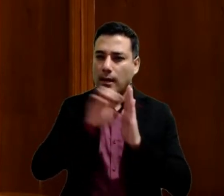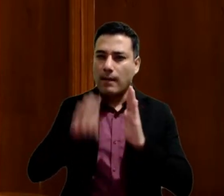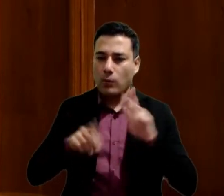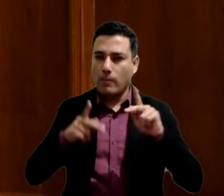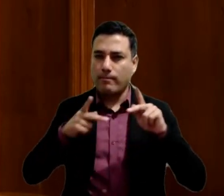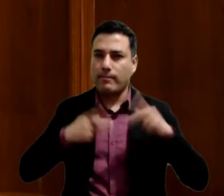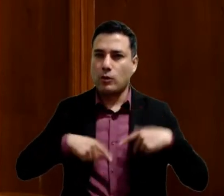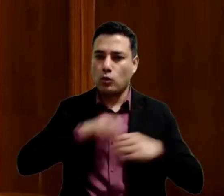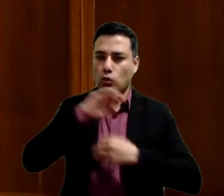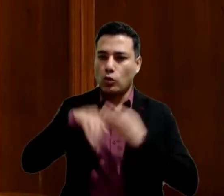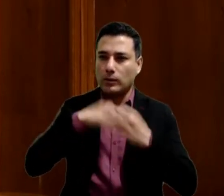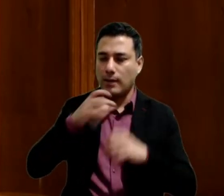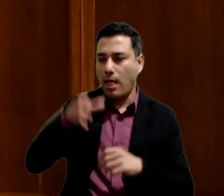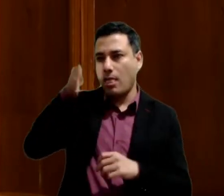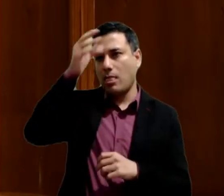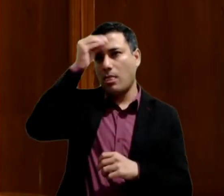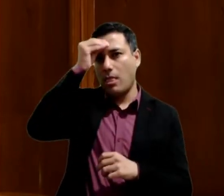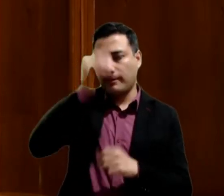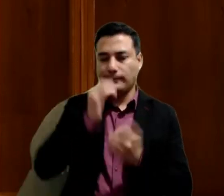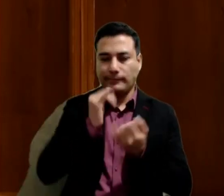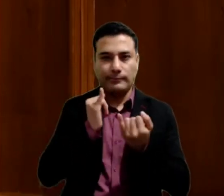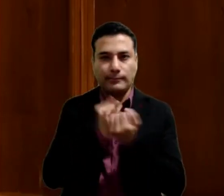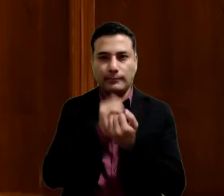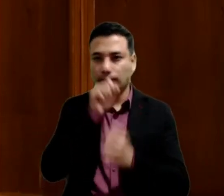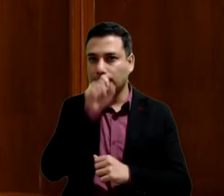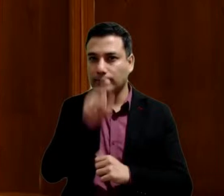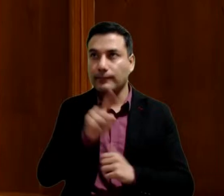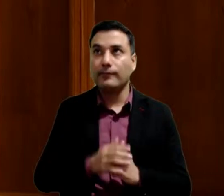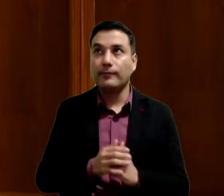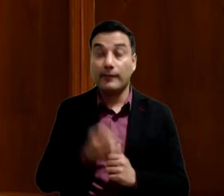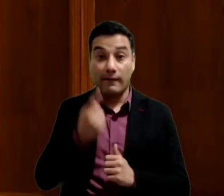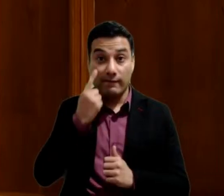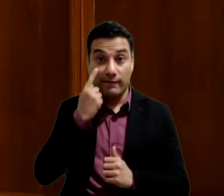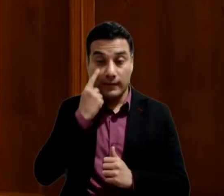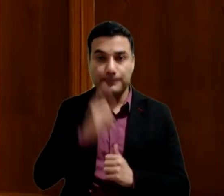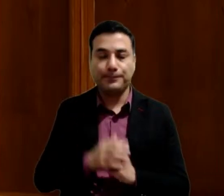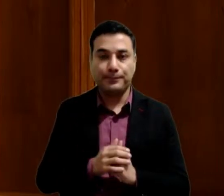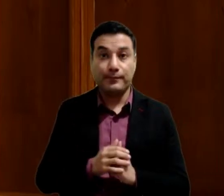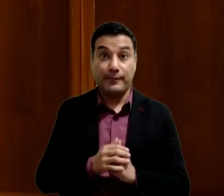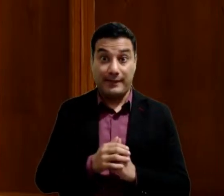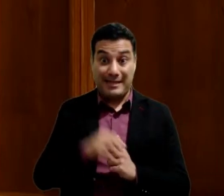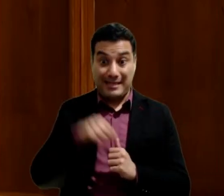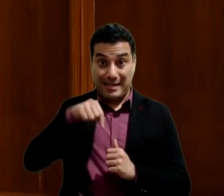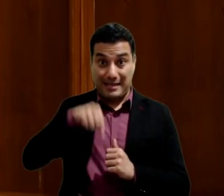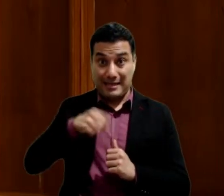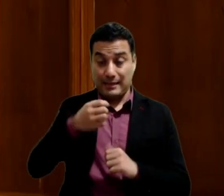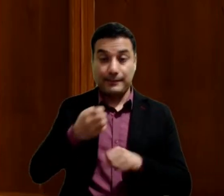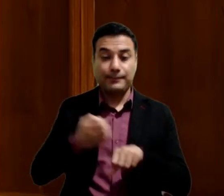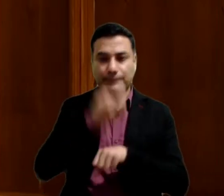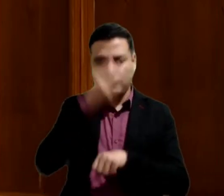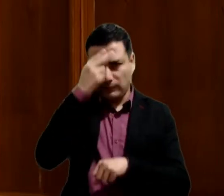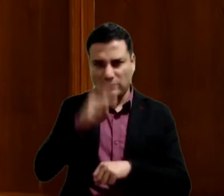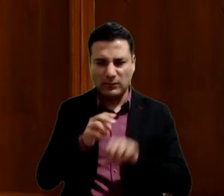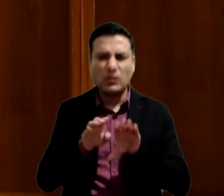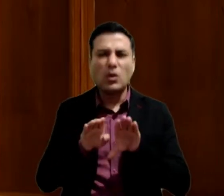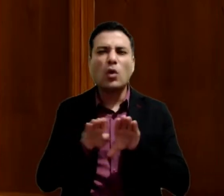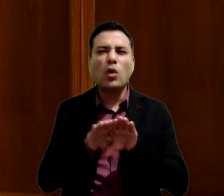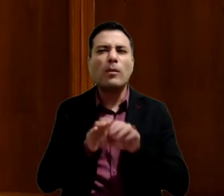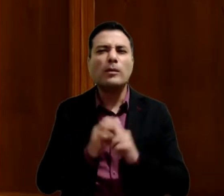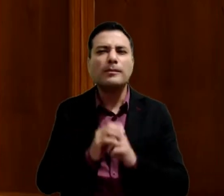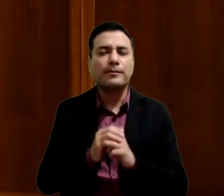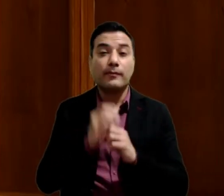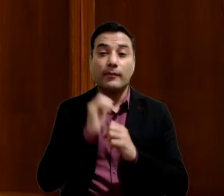y todes nosotros. Y miren el caso del Estado de México, donde durante